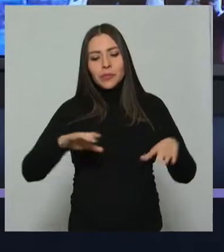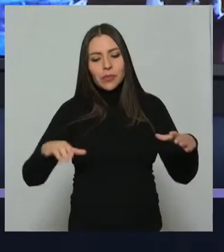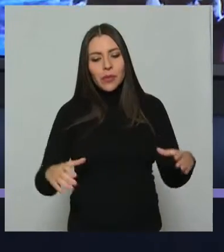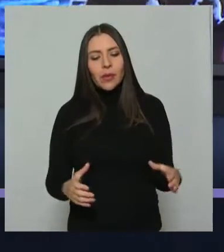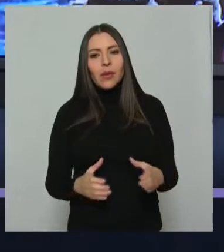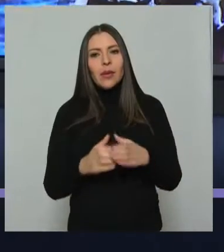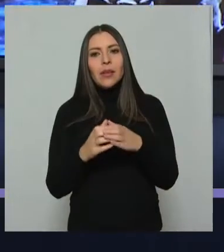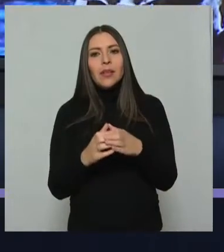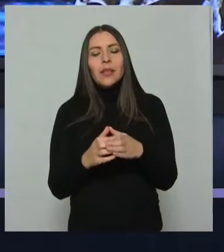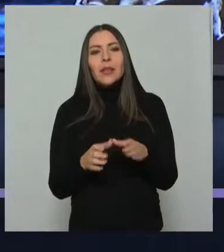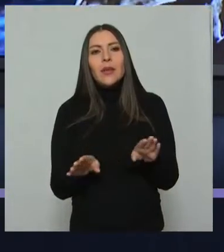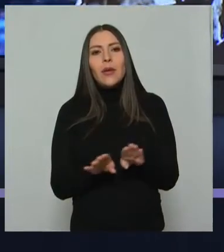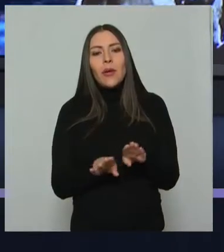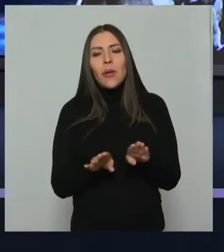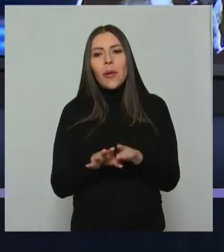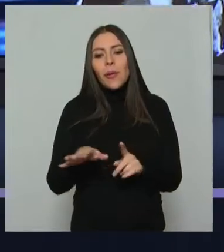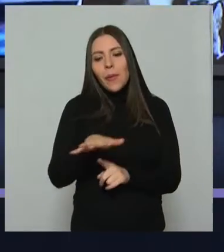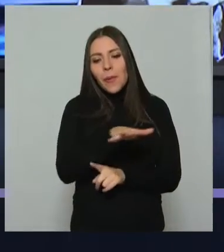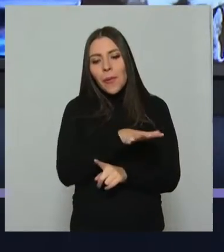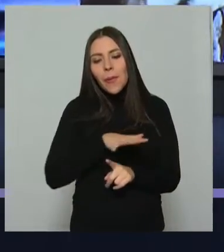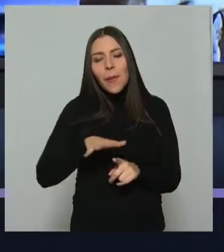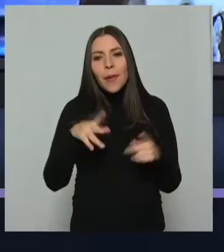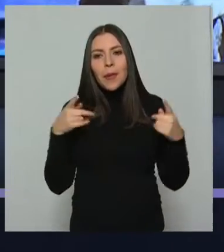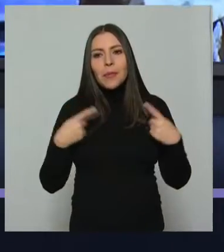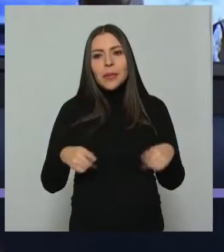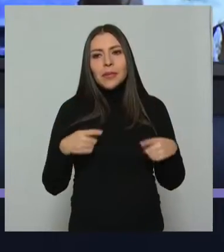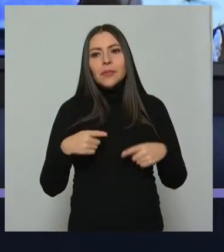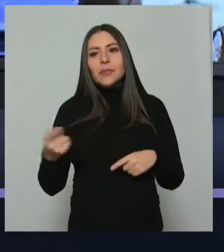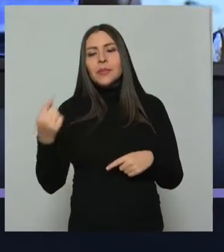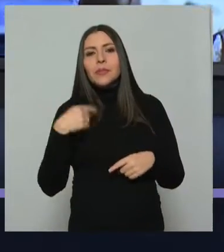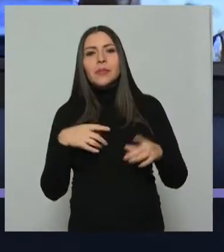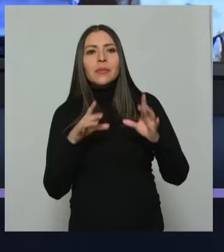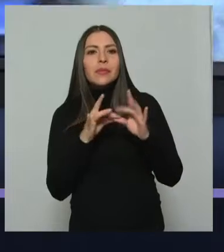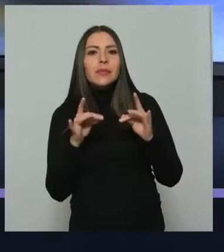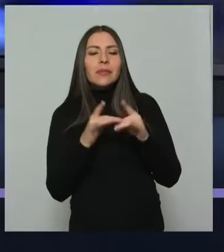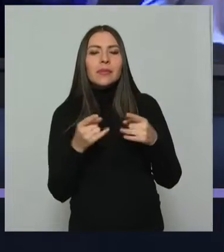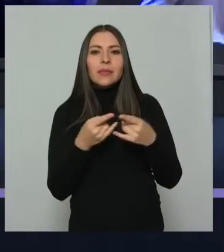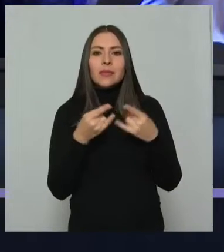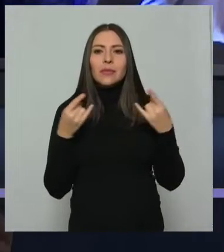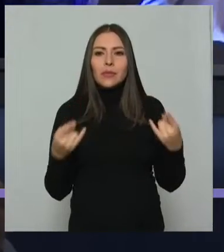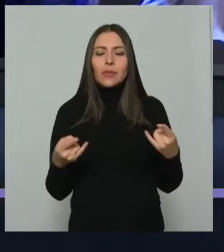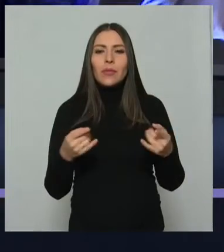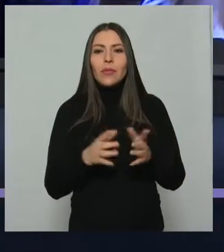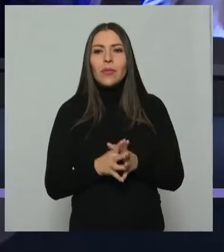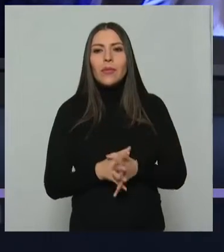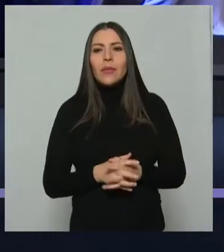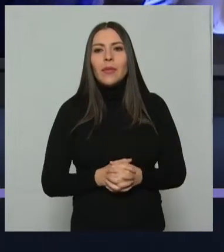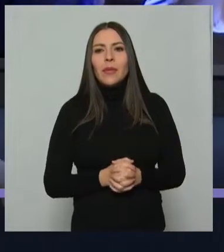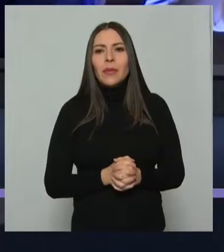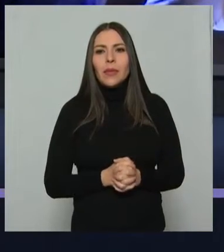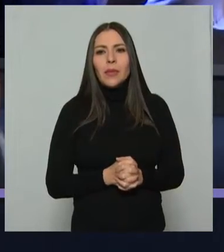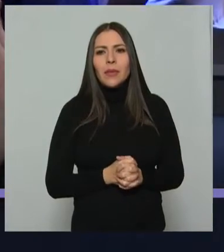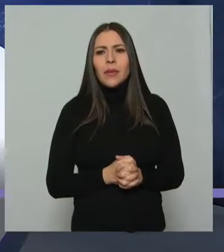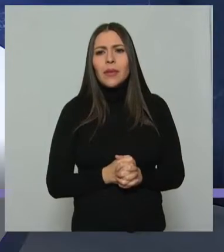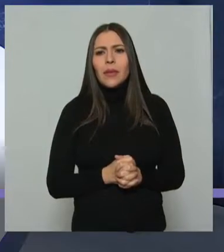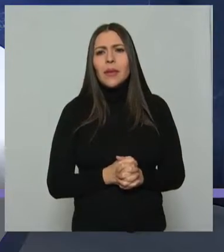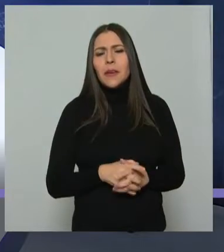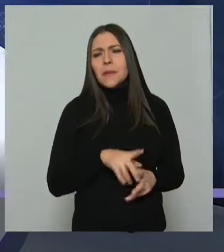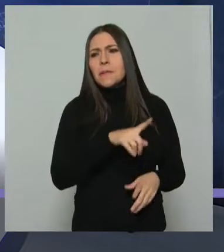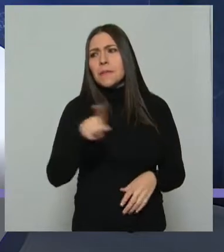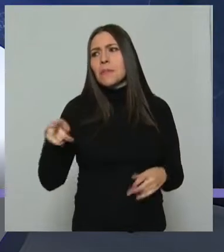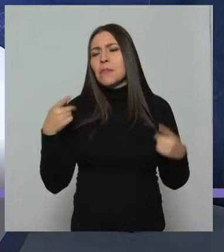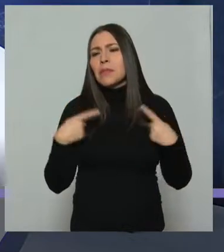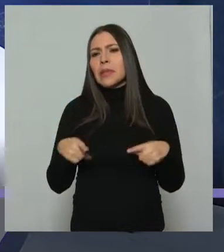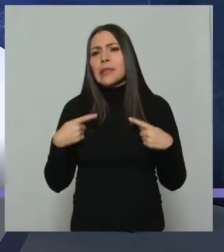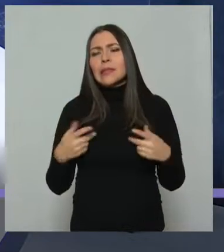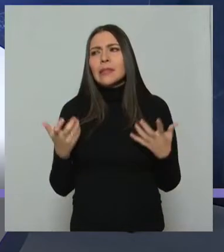parte de una sociedad, que te cuenten historias. El público está ansioso. Pero no cualquier de historia, siempre que